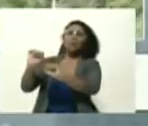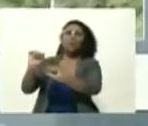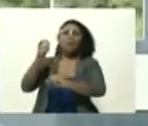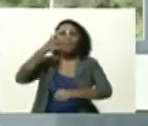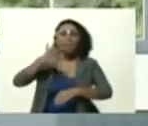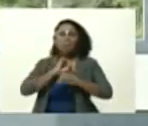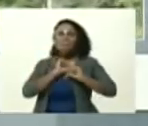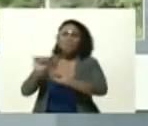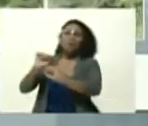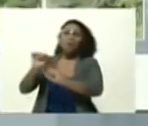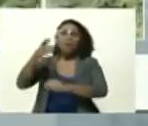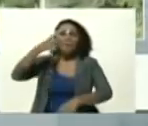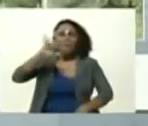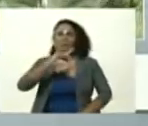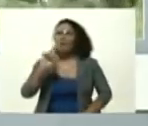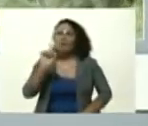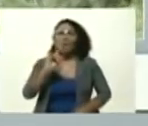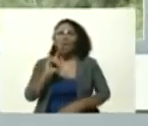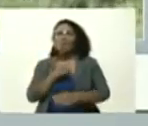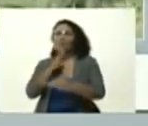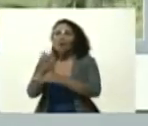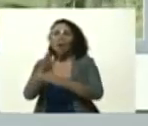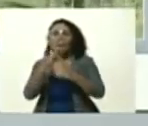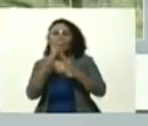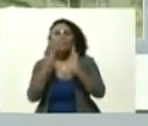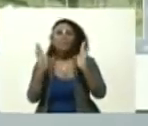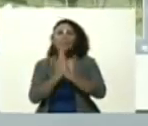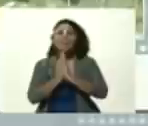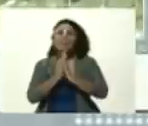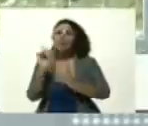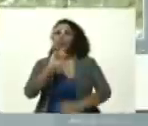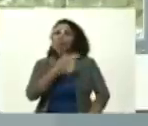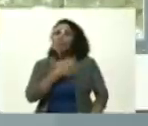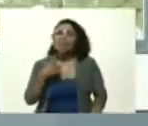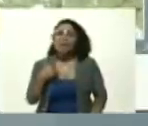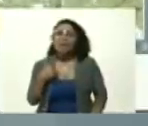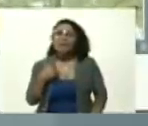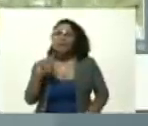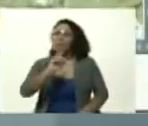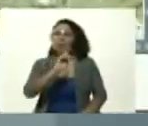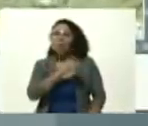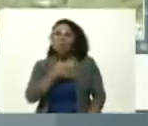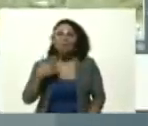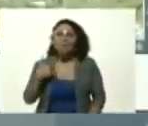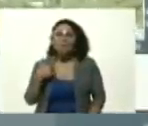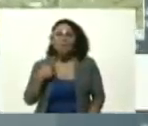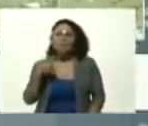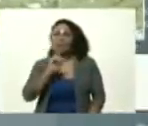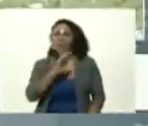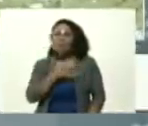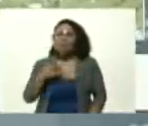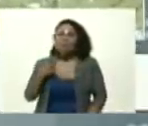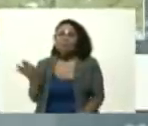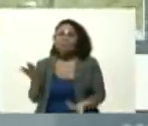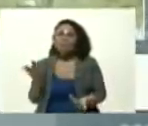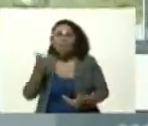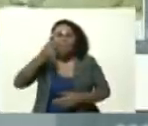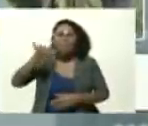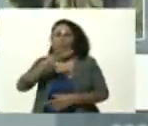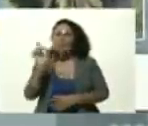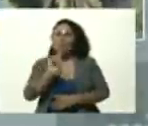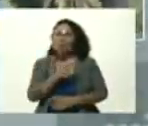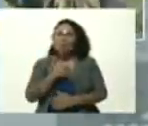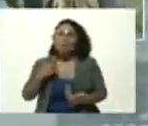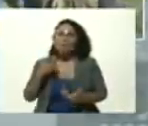rechaza, por eso el pueblo no les va a la misa. Y no los quieren, no los quieren, no los queremos, como pueblo no los